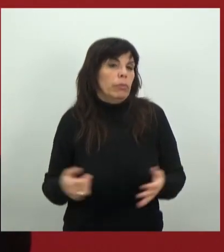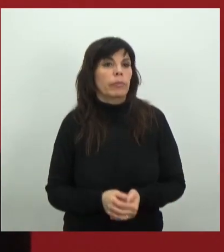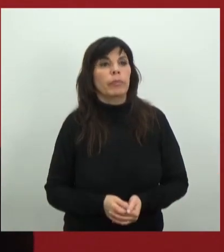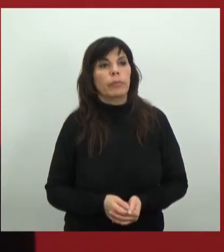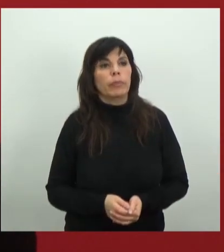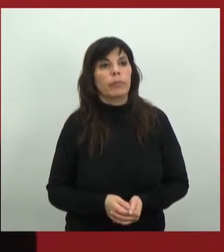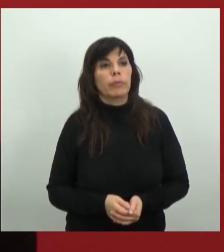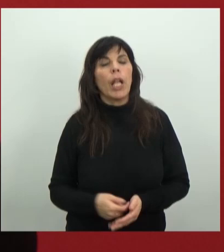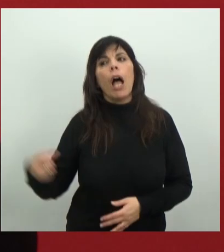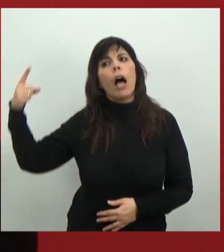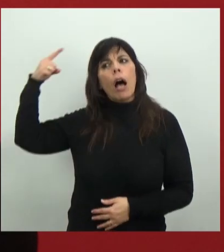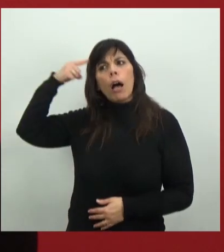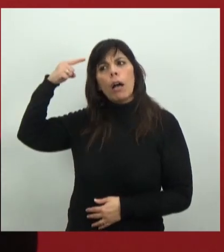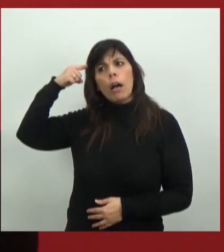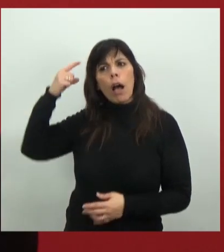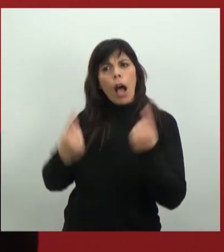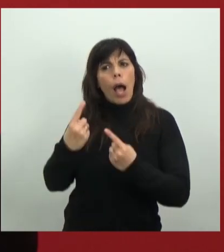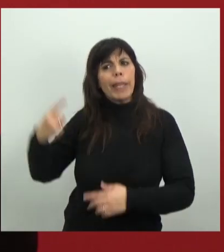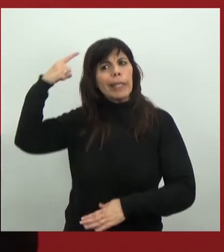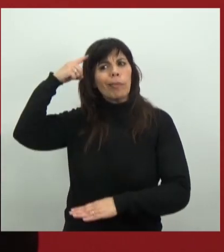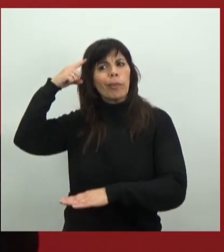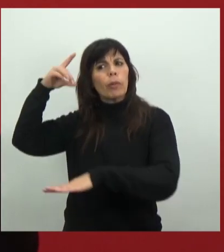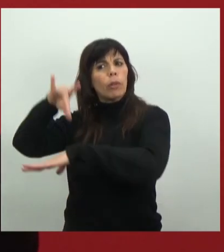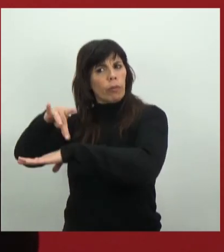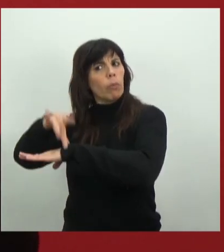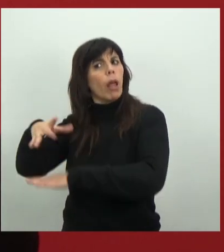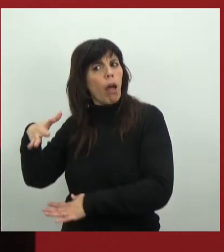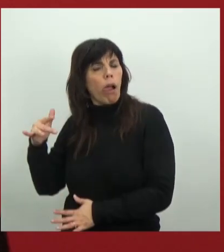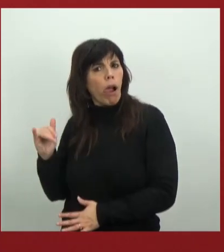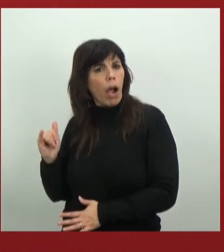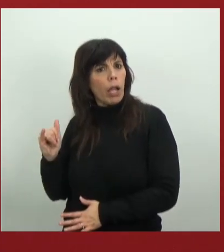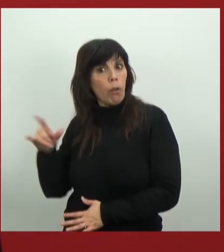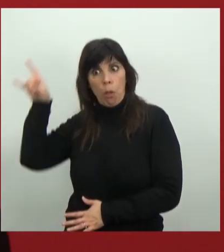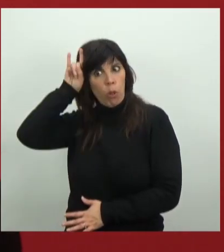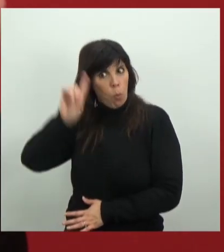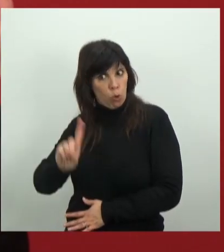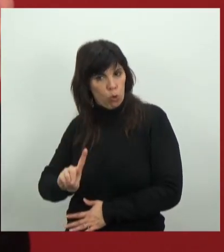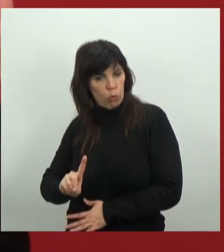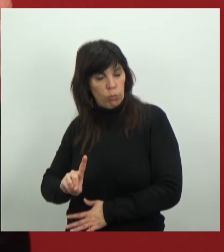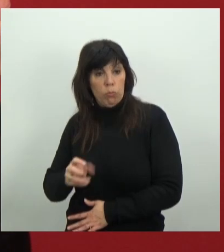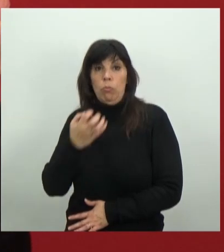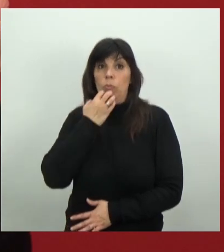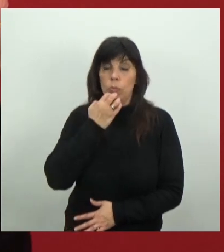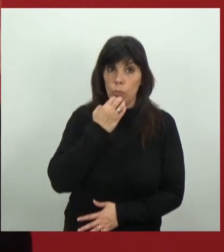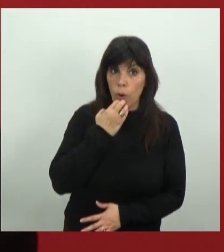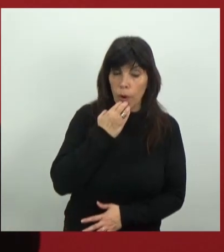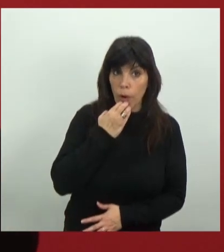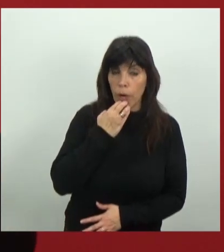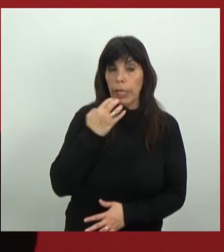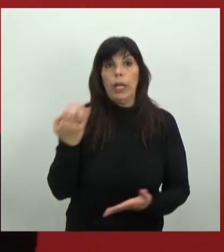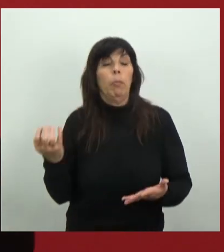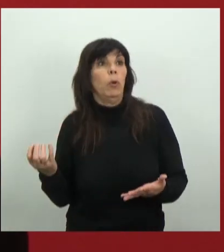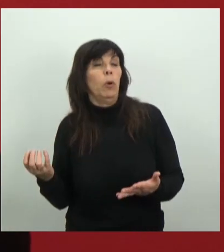química en la mente, en el cerebro, que puede ser epilepsia. Puede